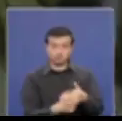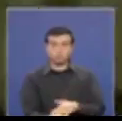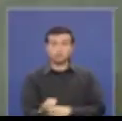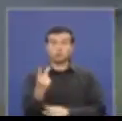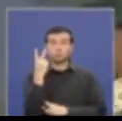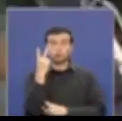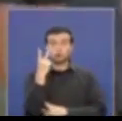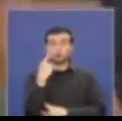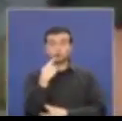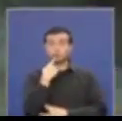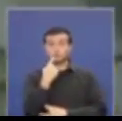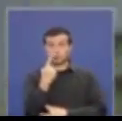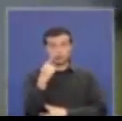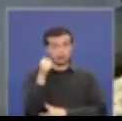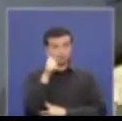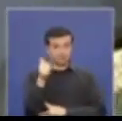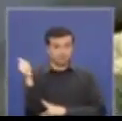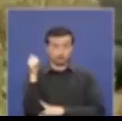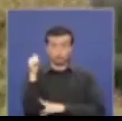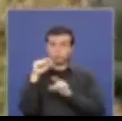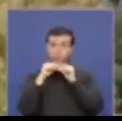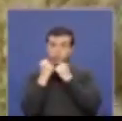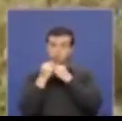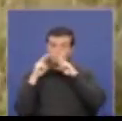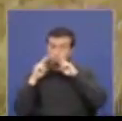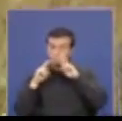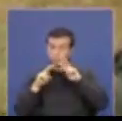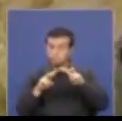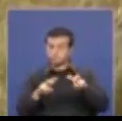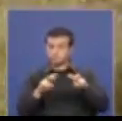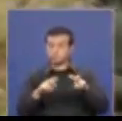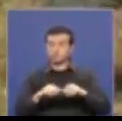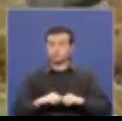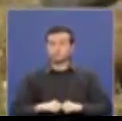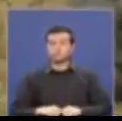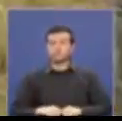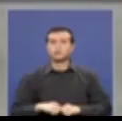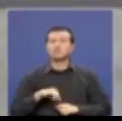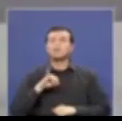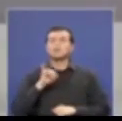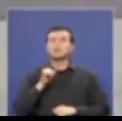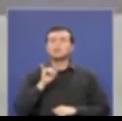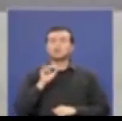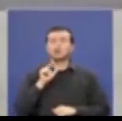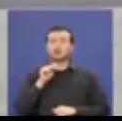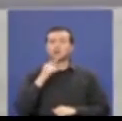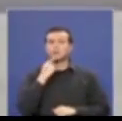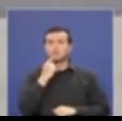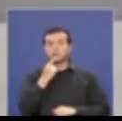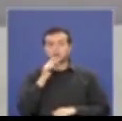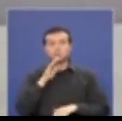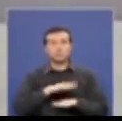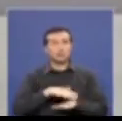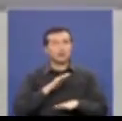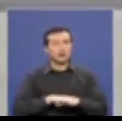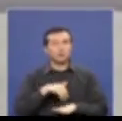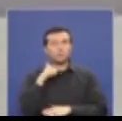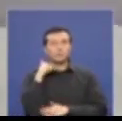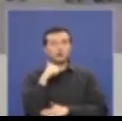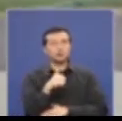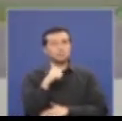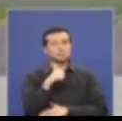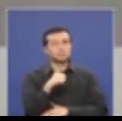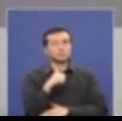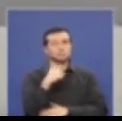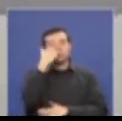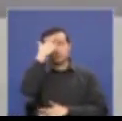2, según las respectivas juntas investigadoras de accidentes militares, GIAM, fueron por falla humana.